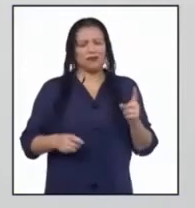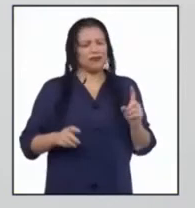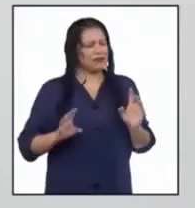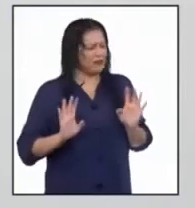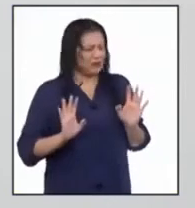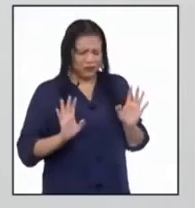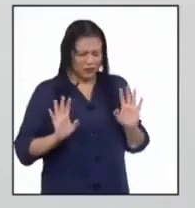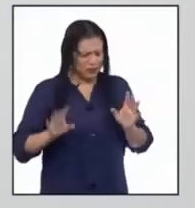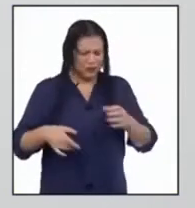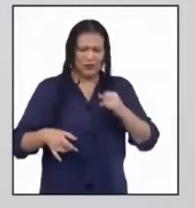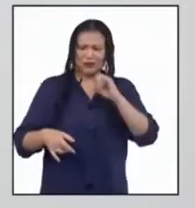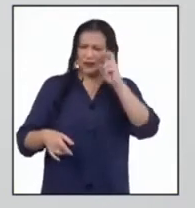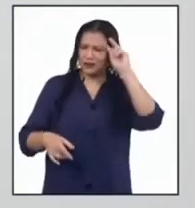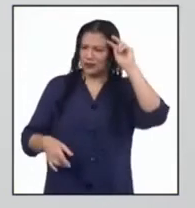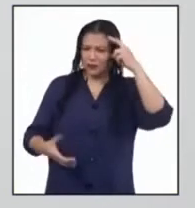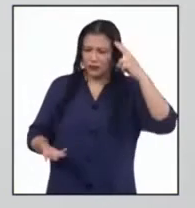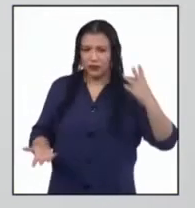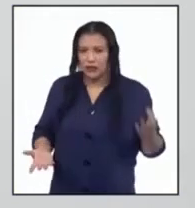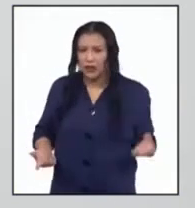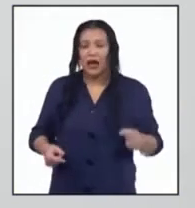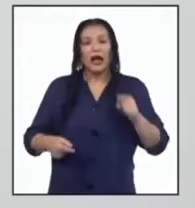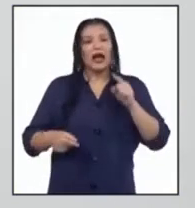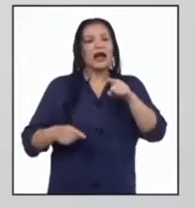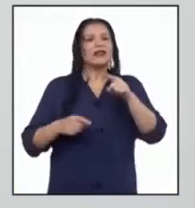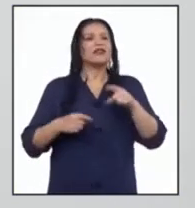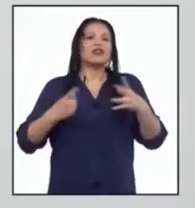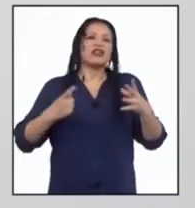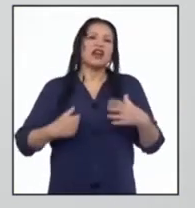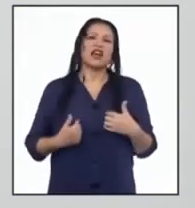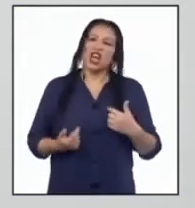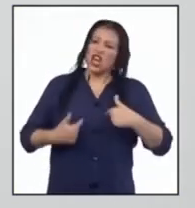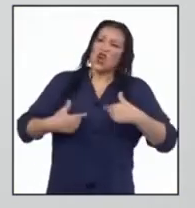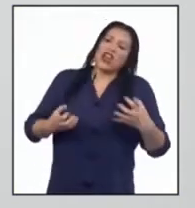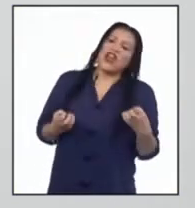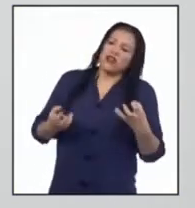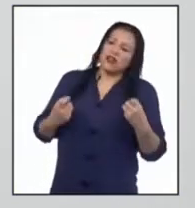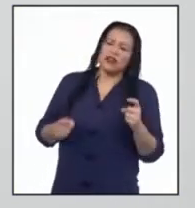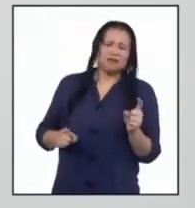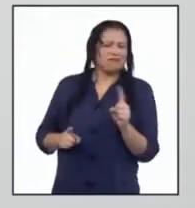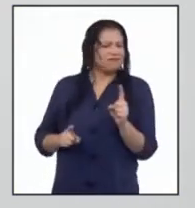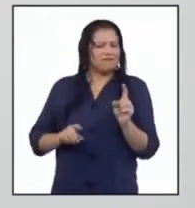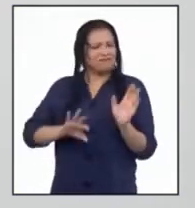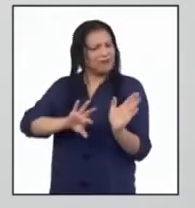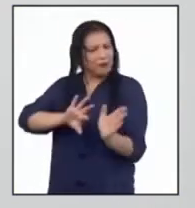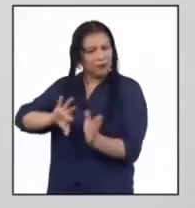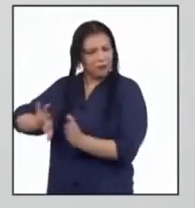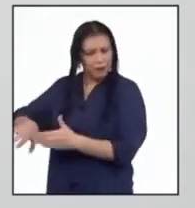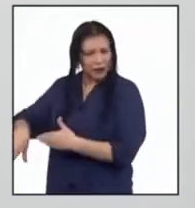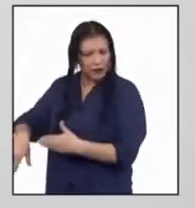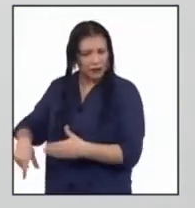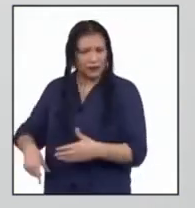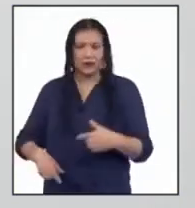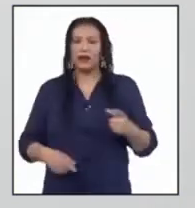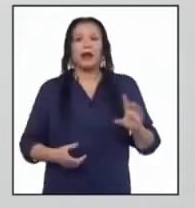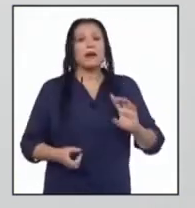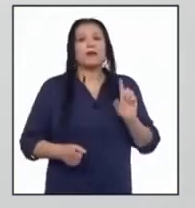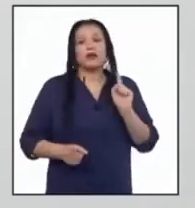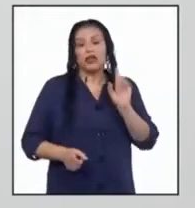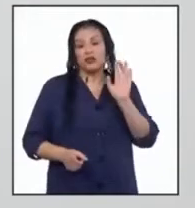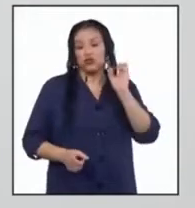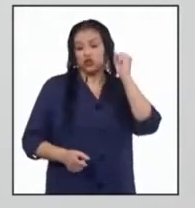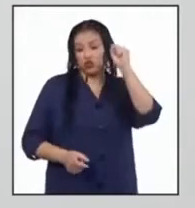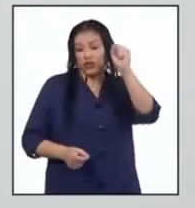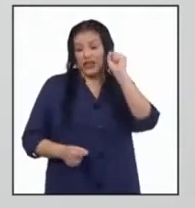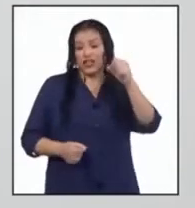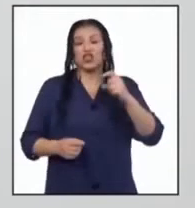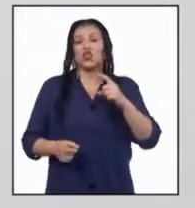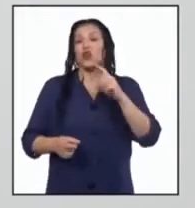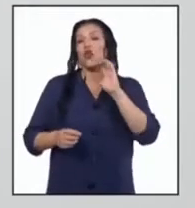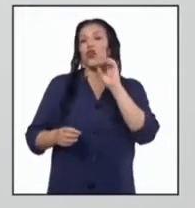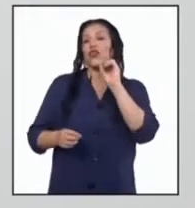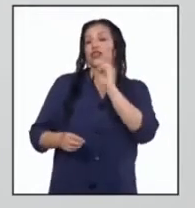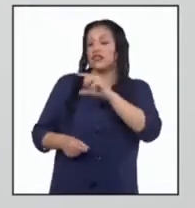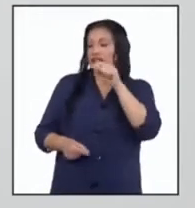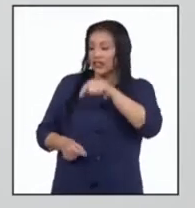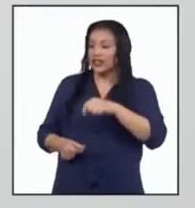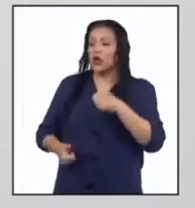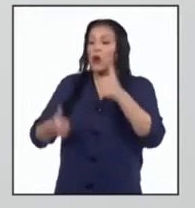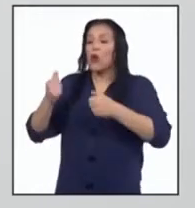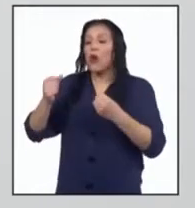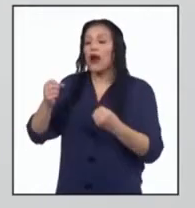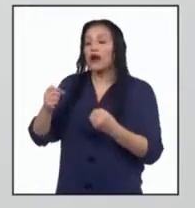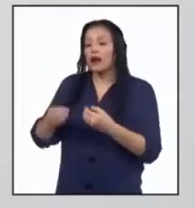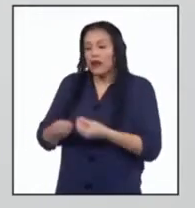que no. Eso sería un capricho de su parte, porque no está en su derecho decirte